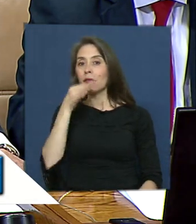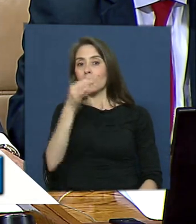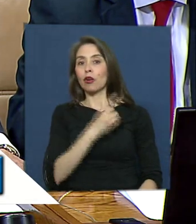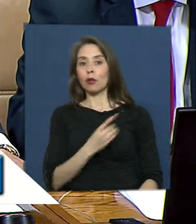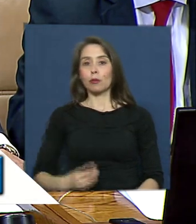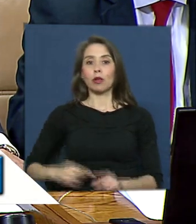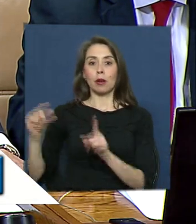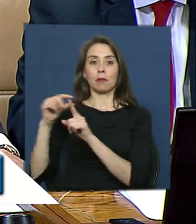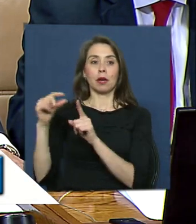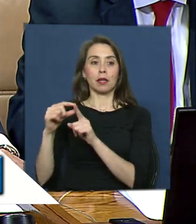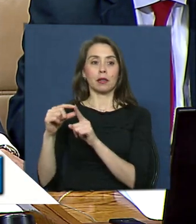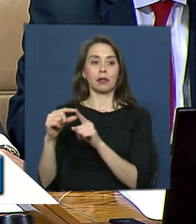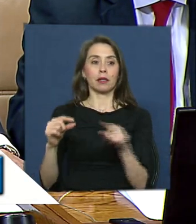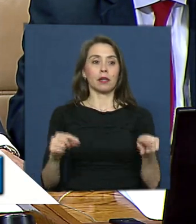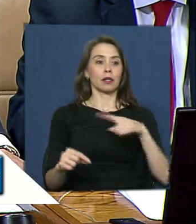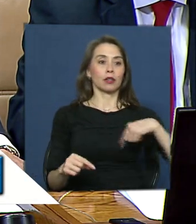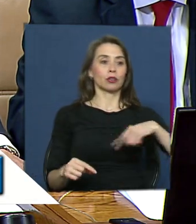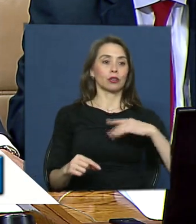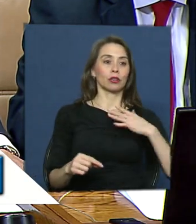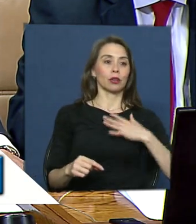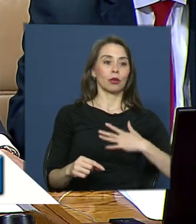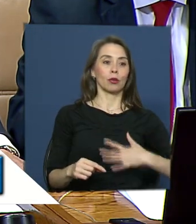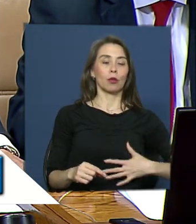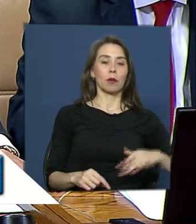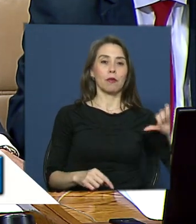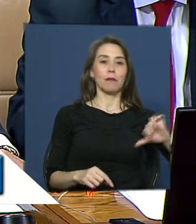porque nosotros tenemos malura del cuerpo, ellos tienen resaca.